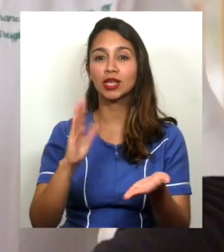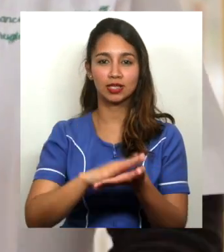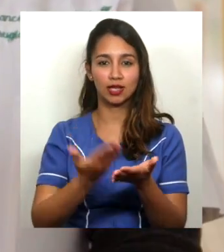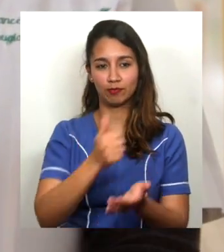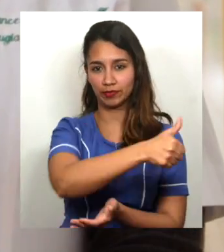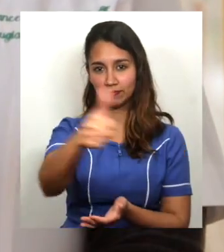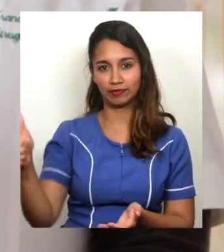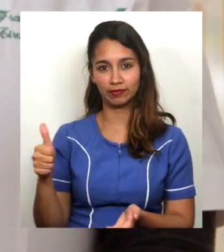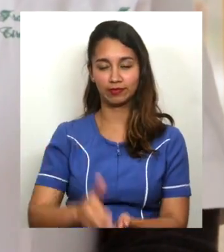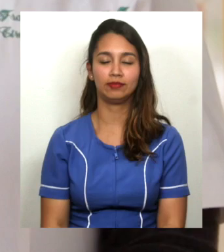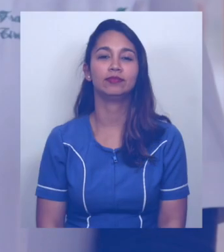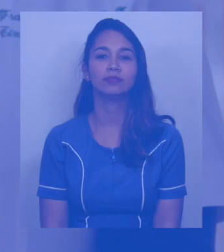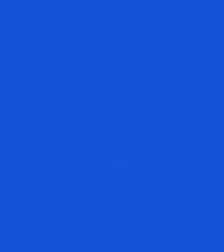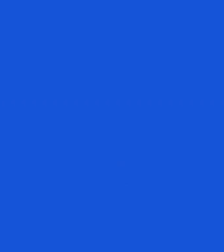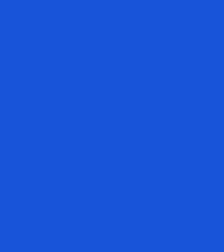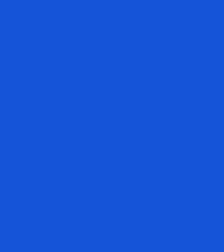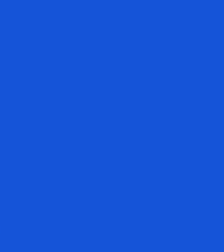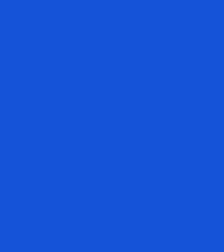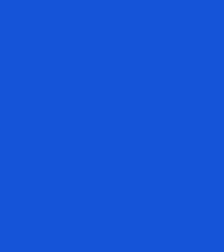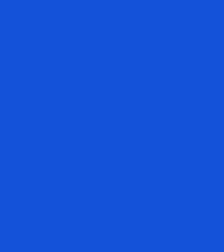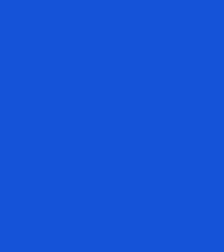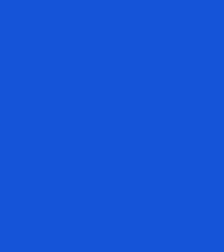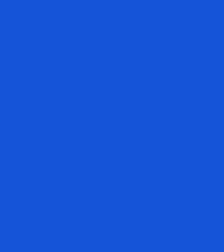sección Salud para Todos.